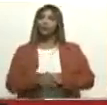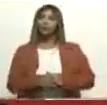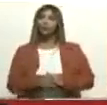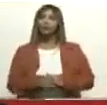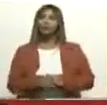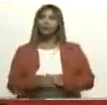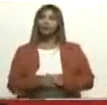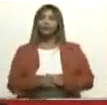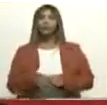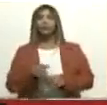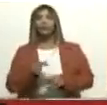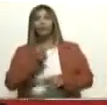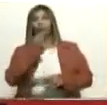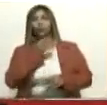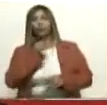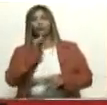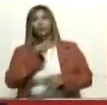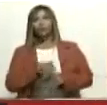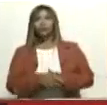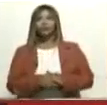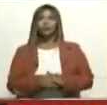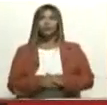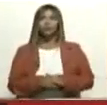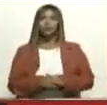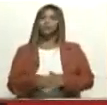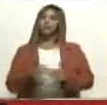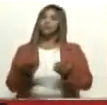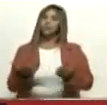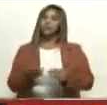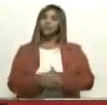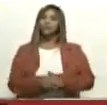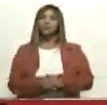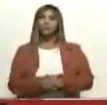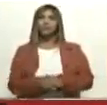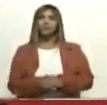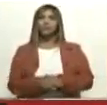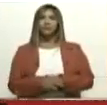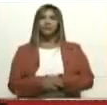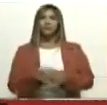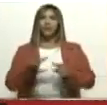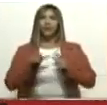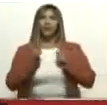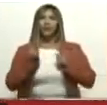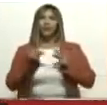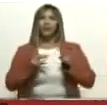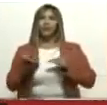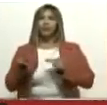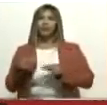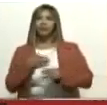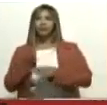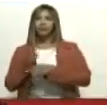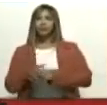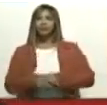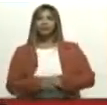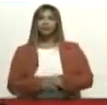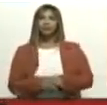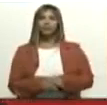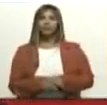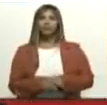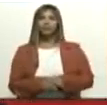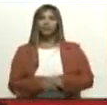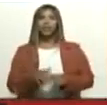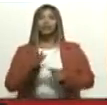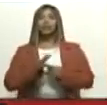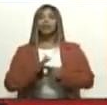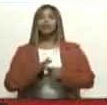hay que aclarar. Quizás es una buena noticia. Hay que aclarar, ¿En qué parte del estado de La Guaira la feria, para que la gente se acerque? Está en el terminal